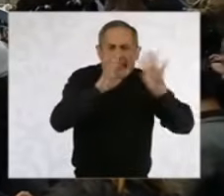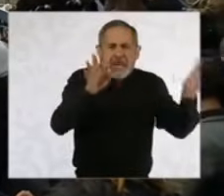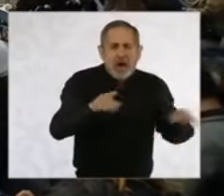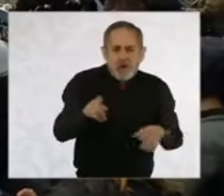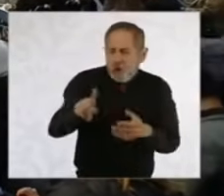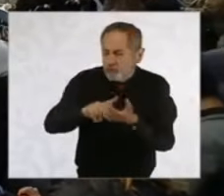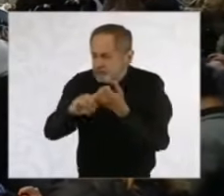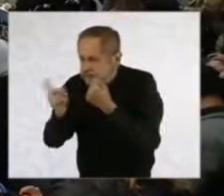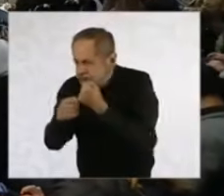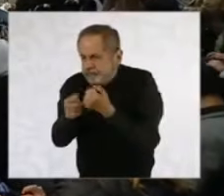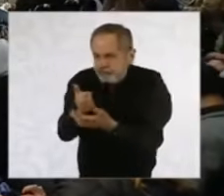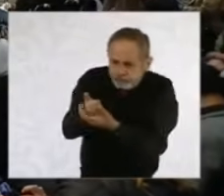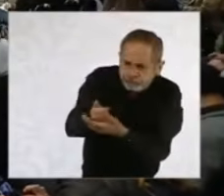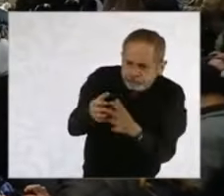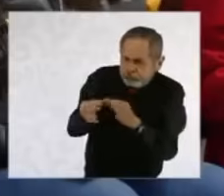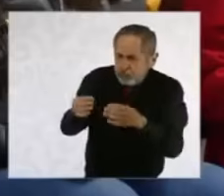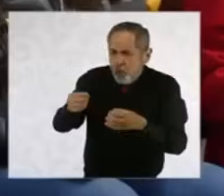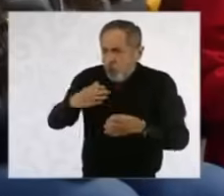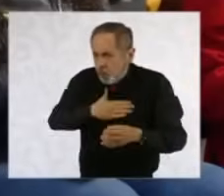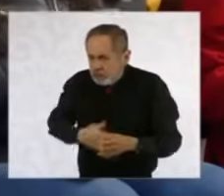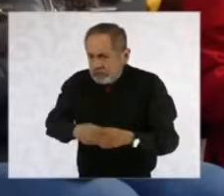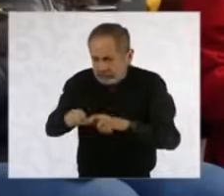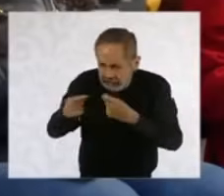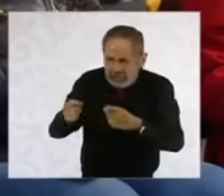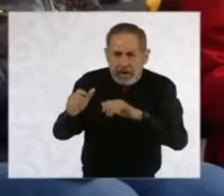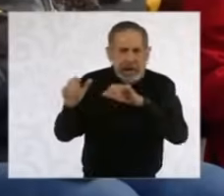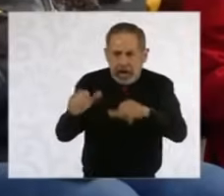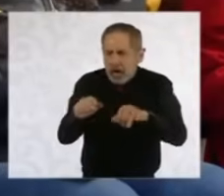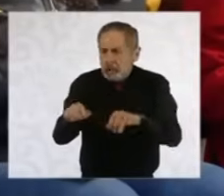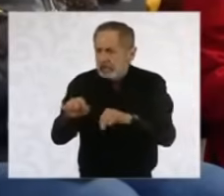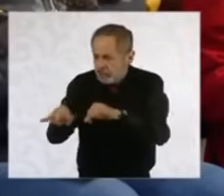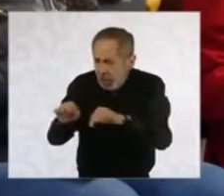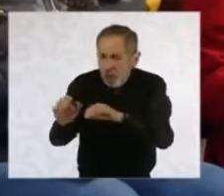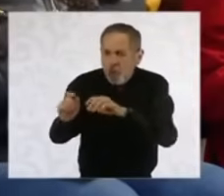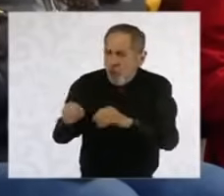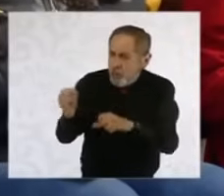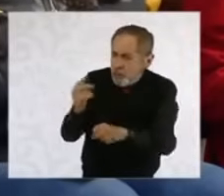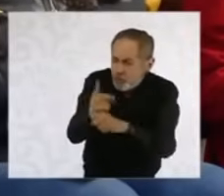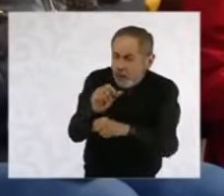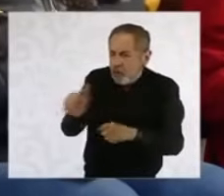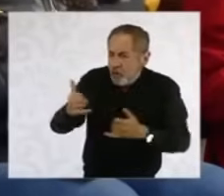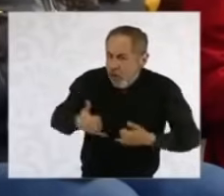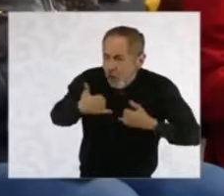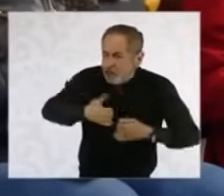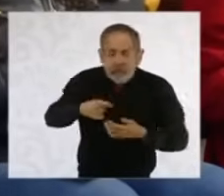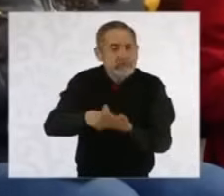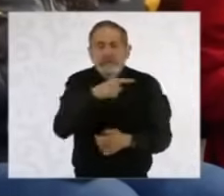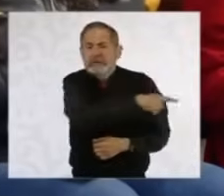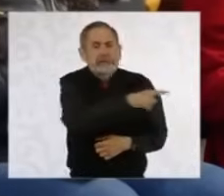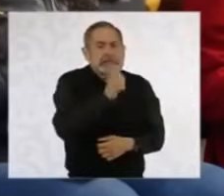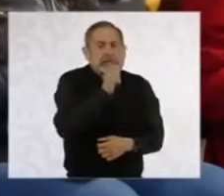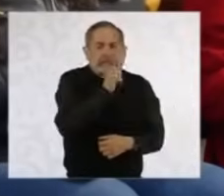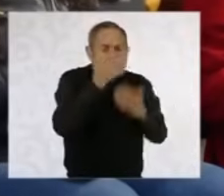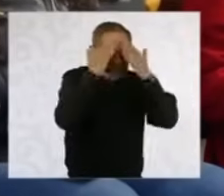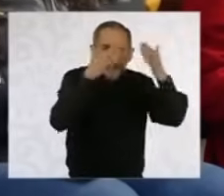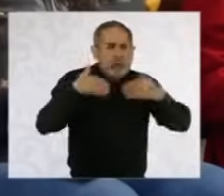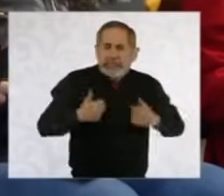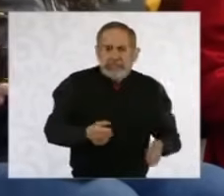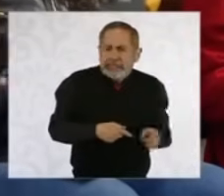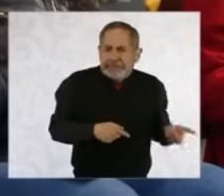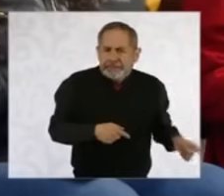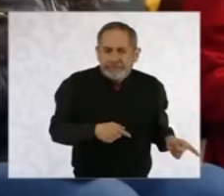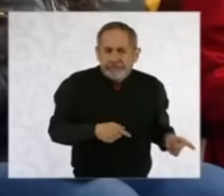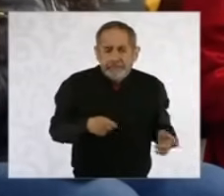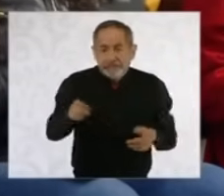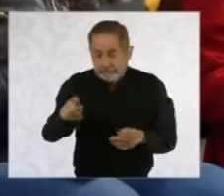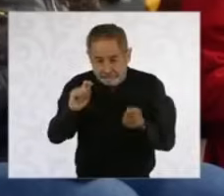estamos hablando de cuestión de justicia, de creación de empleos, oportunidad de jóvenes, sino también de cambiar una cultura que, bueno, a lo